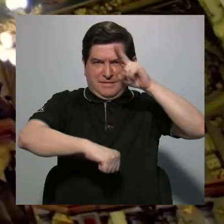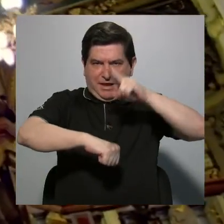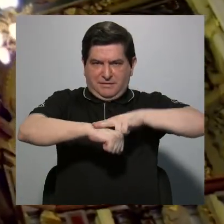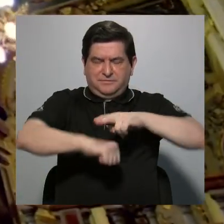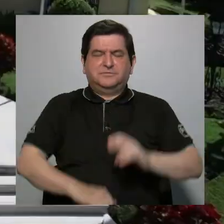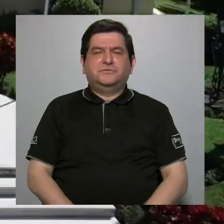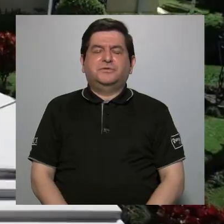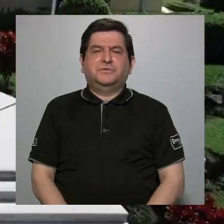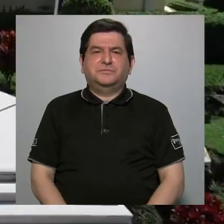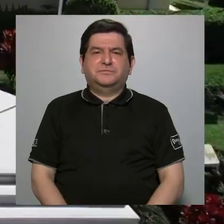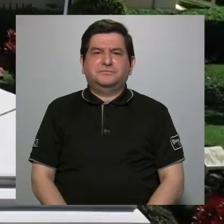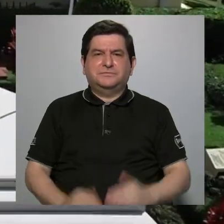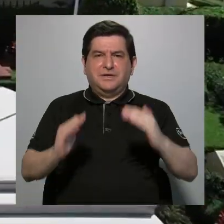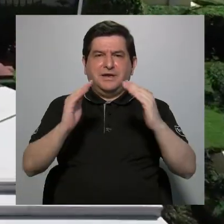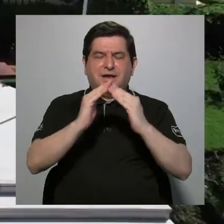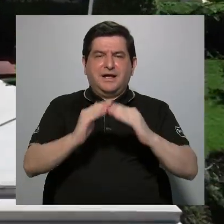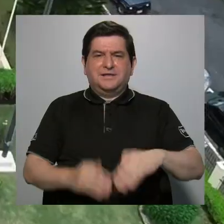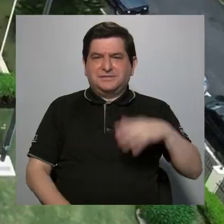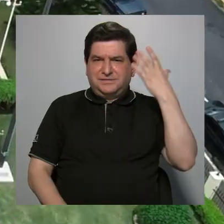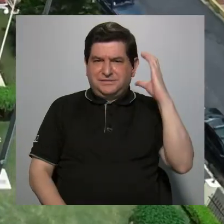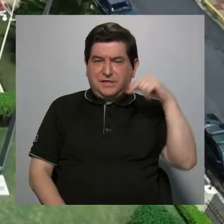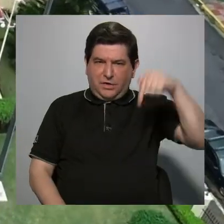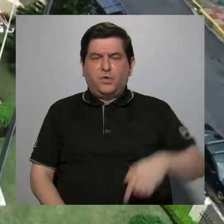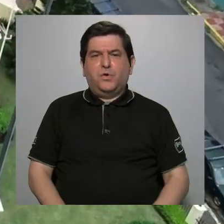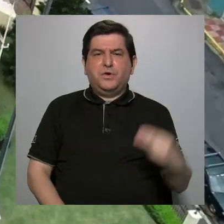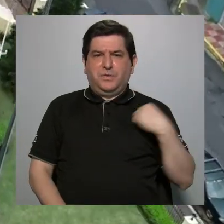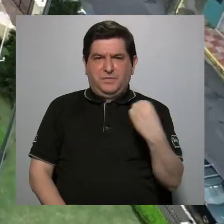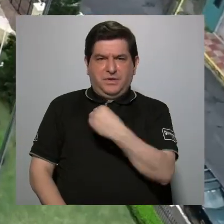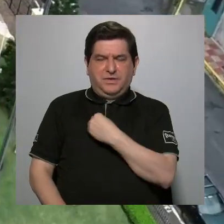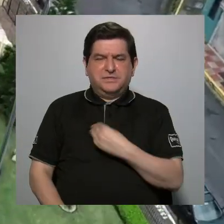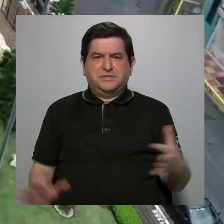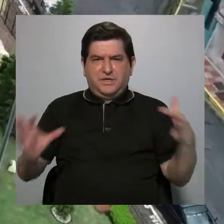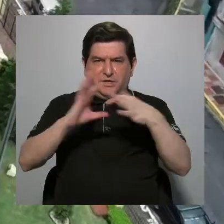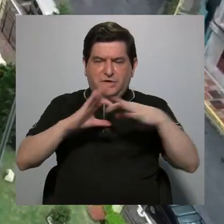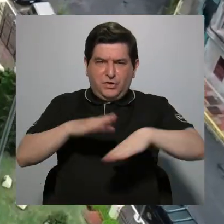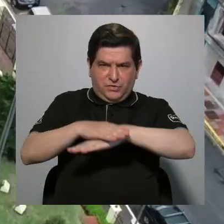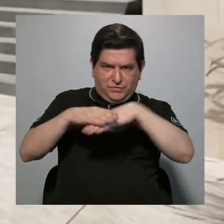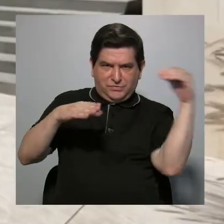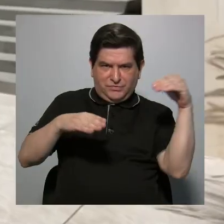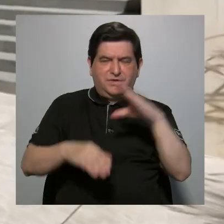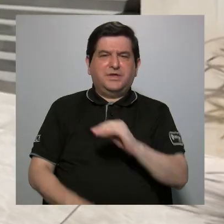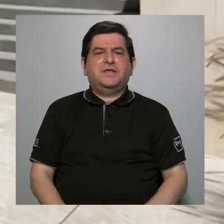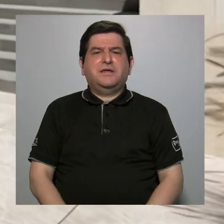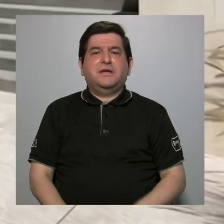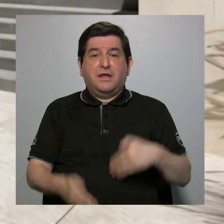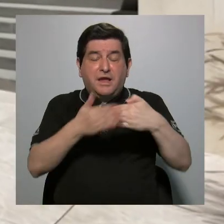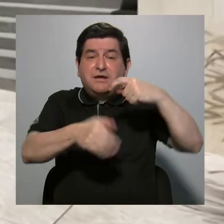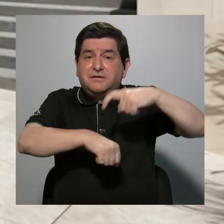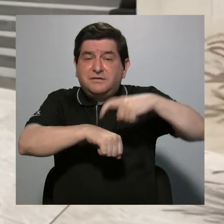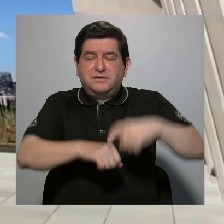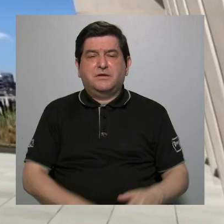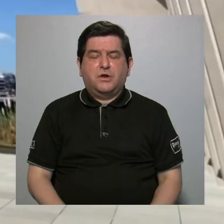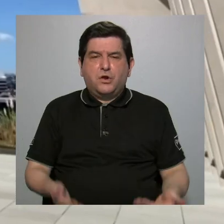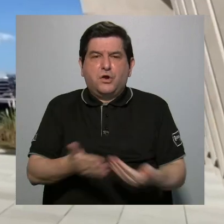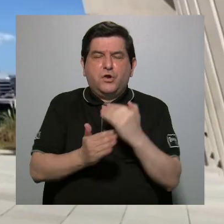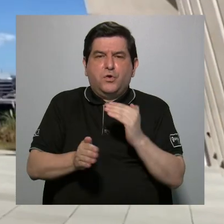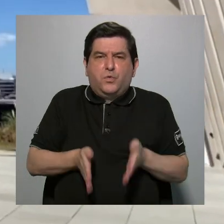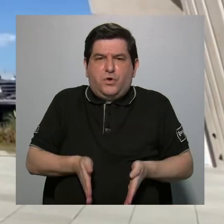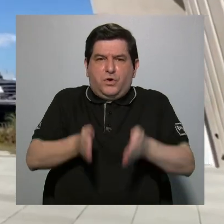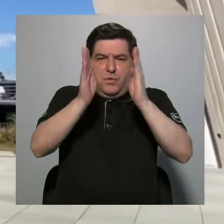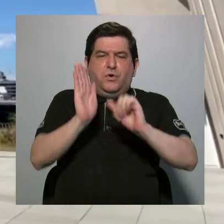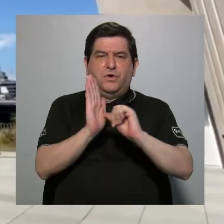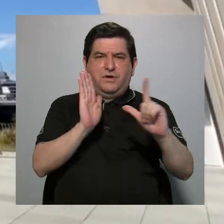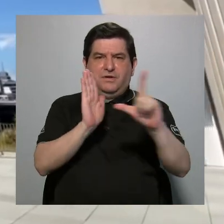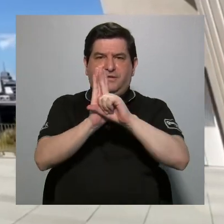Teatro Nacional, la Casa Amarilla, hoy sede del Ministerio de Asuntos Exteriores, y más recientemente, el nuevo edificio